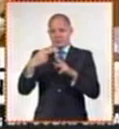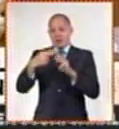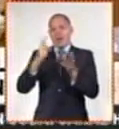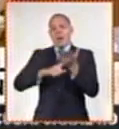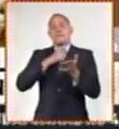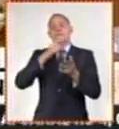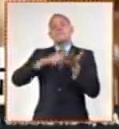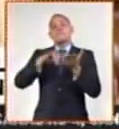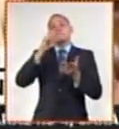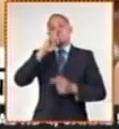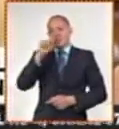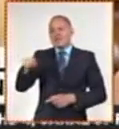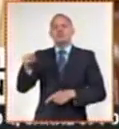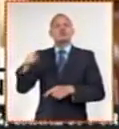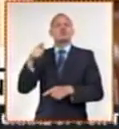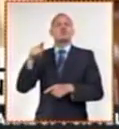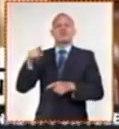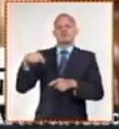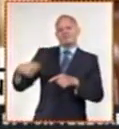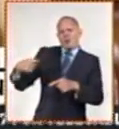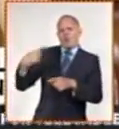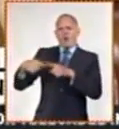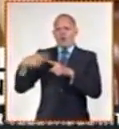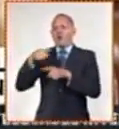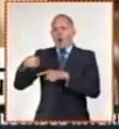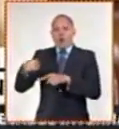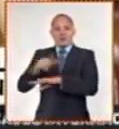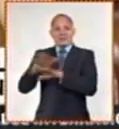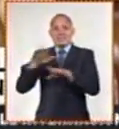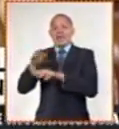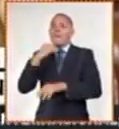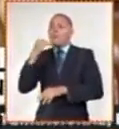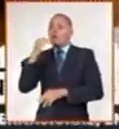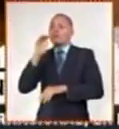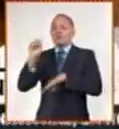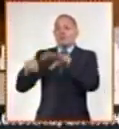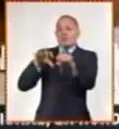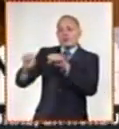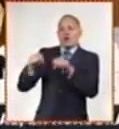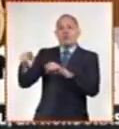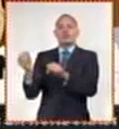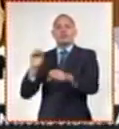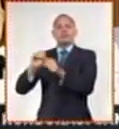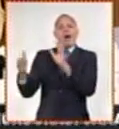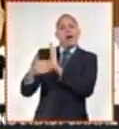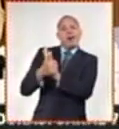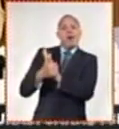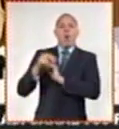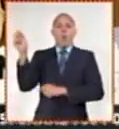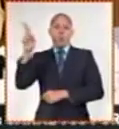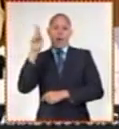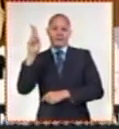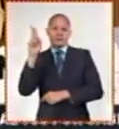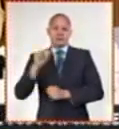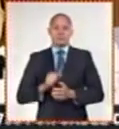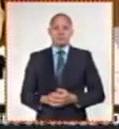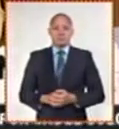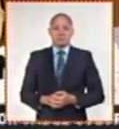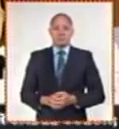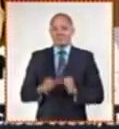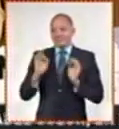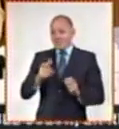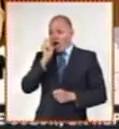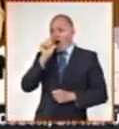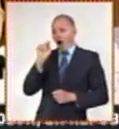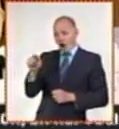judicial del macrismo, que tiene pedido de captura en Argentina y permanece prófugo en Uruguay. Es el único dirigente